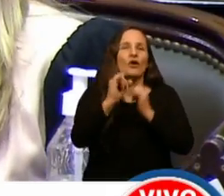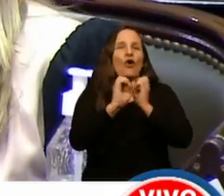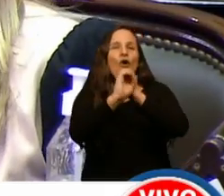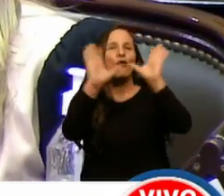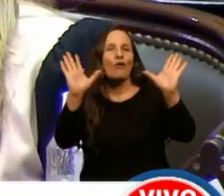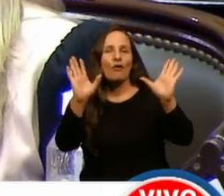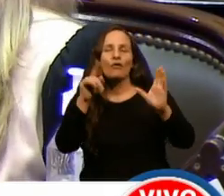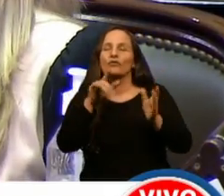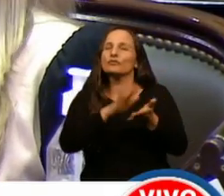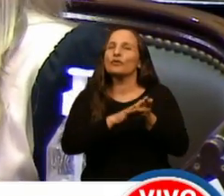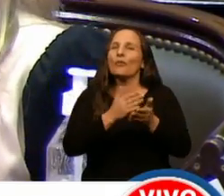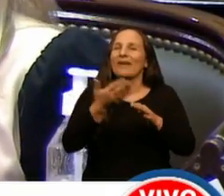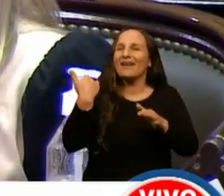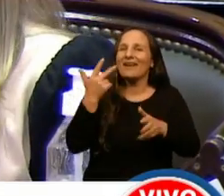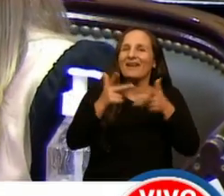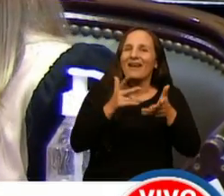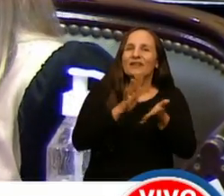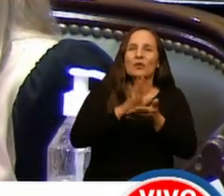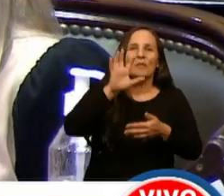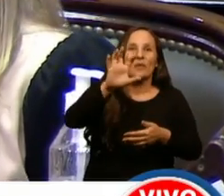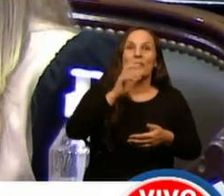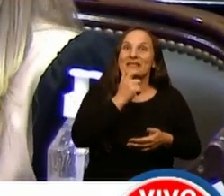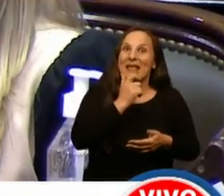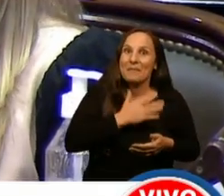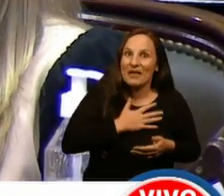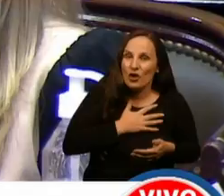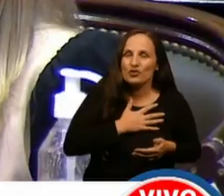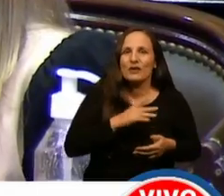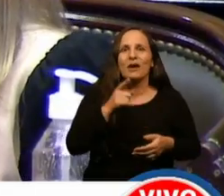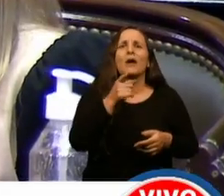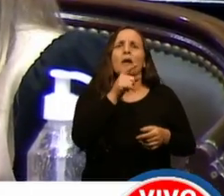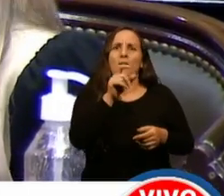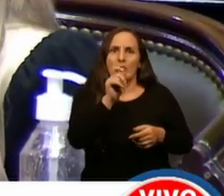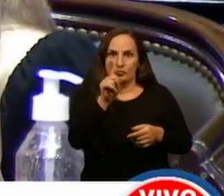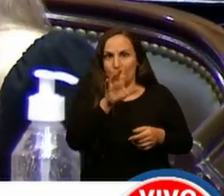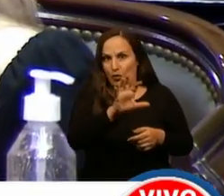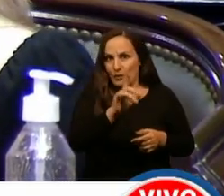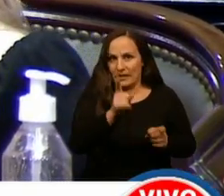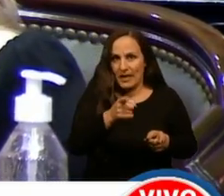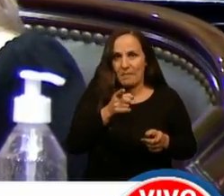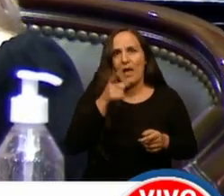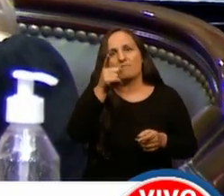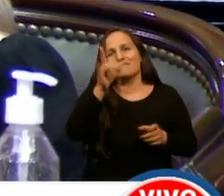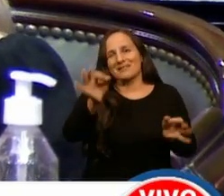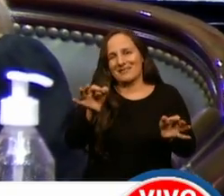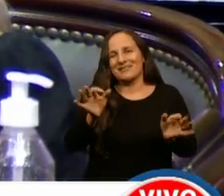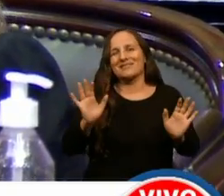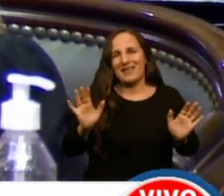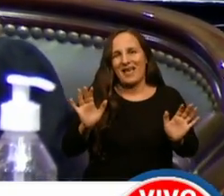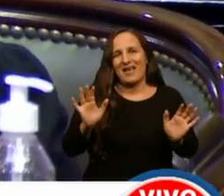relacionadas a lo que se ha dicho en mi provincia de la provincia de mendoza de su provincia también que usted sabe